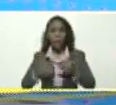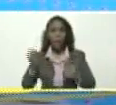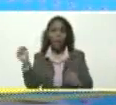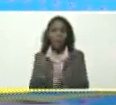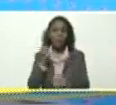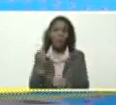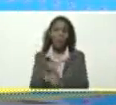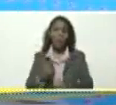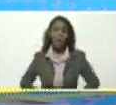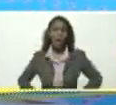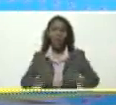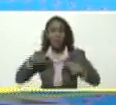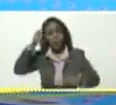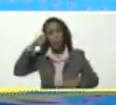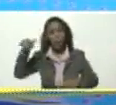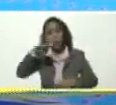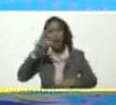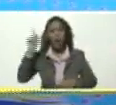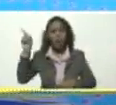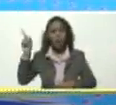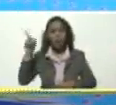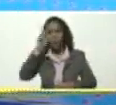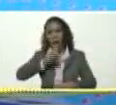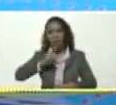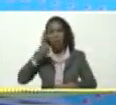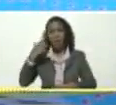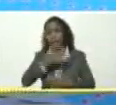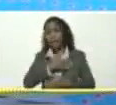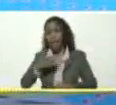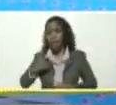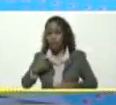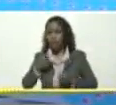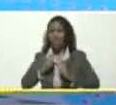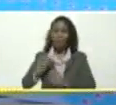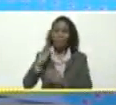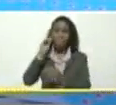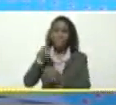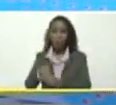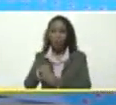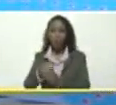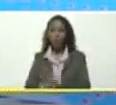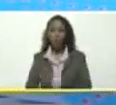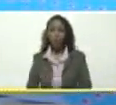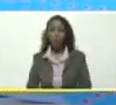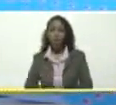y a la vida del pueblo en aquellos años que se pretendió invadirnos.